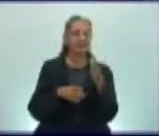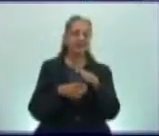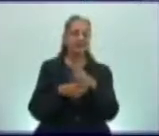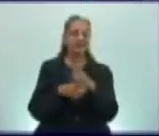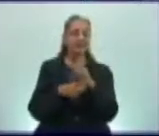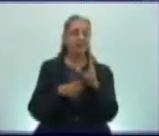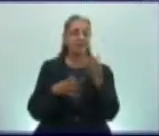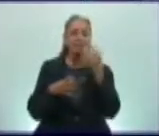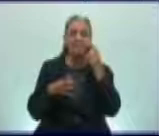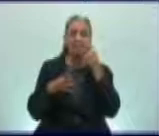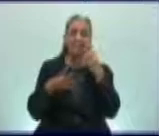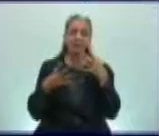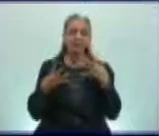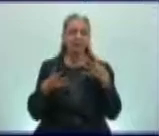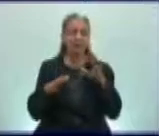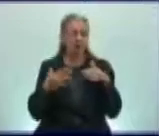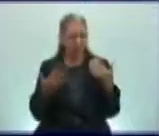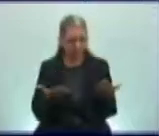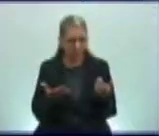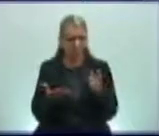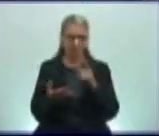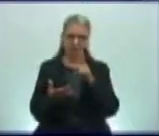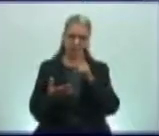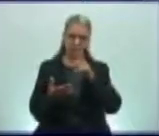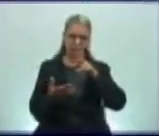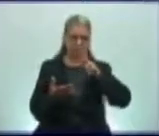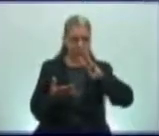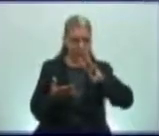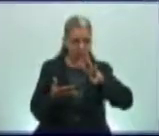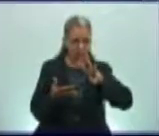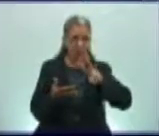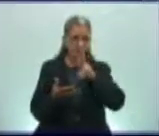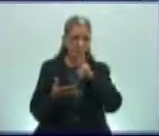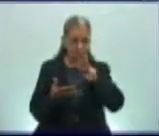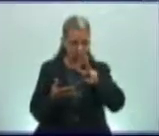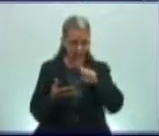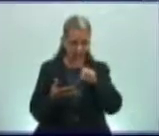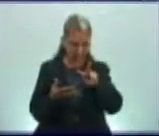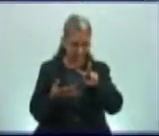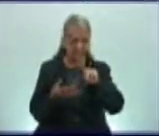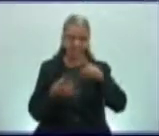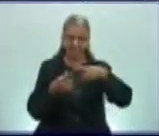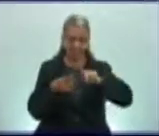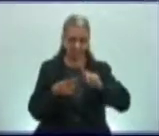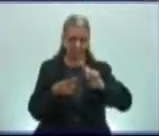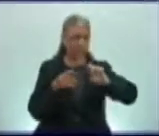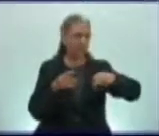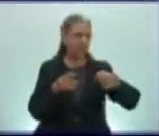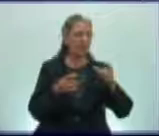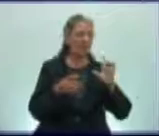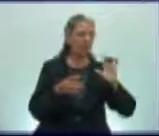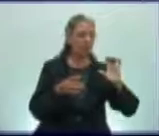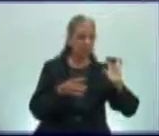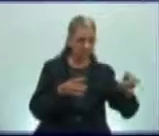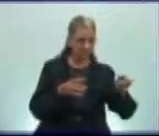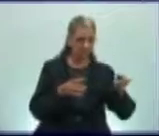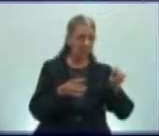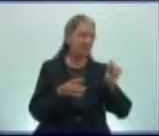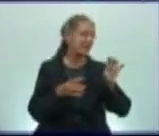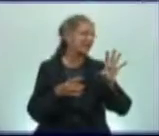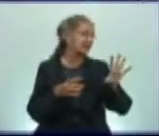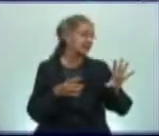caso sería aproximadamente 13. Recuerda que después del valor de la coma está el